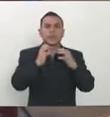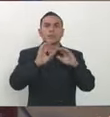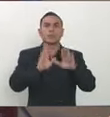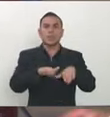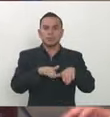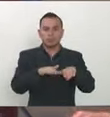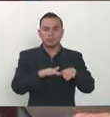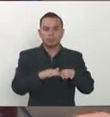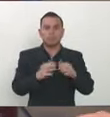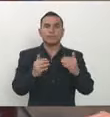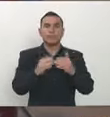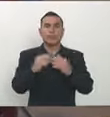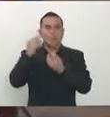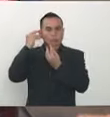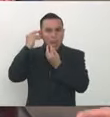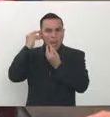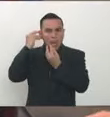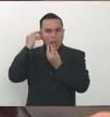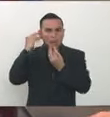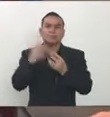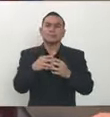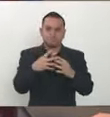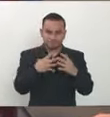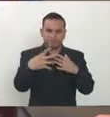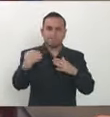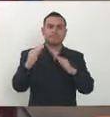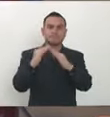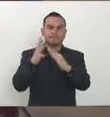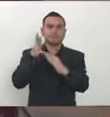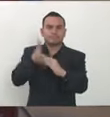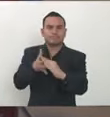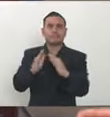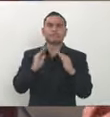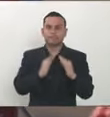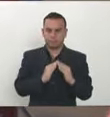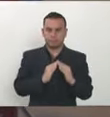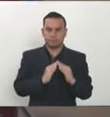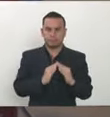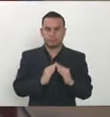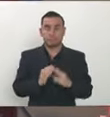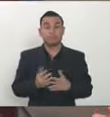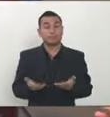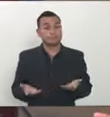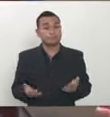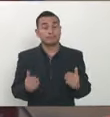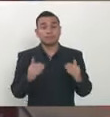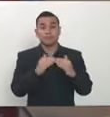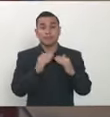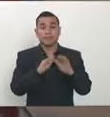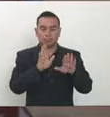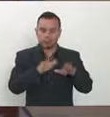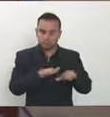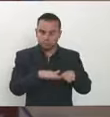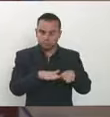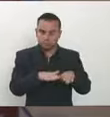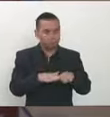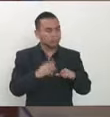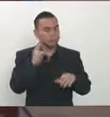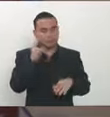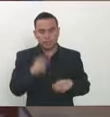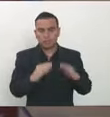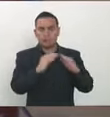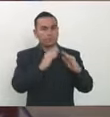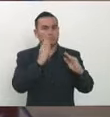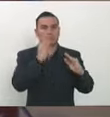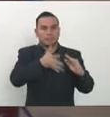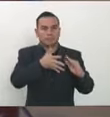demasiada aglomeración. Un call center hay 300, 400 personas pegadas, una pegada a la otra. Igual en las maquilas, son